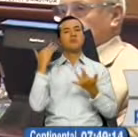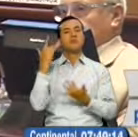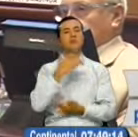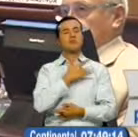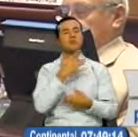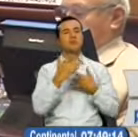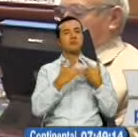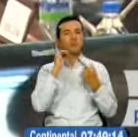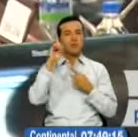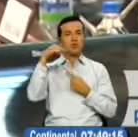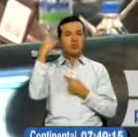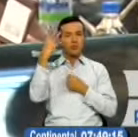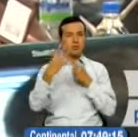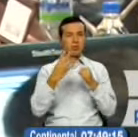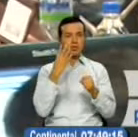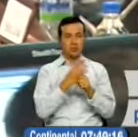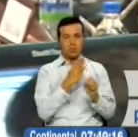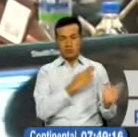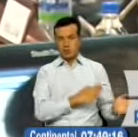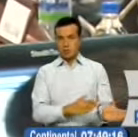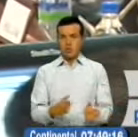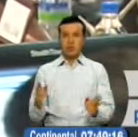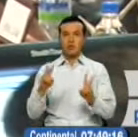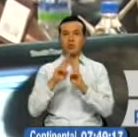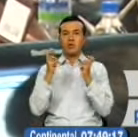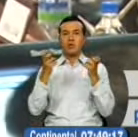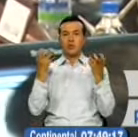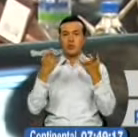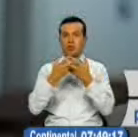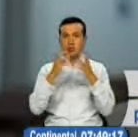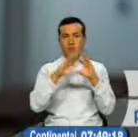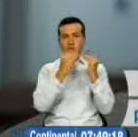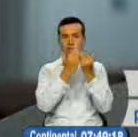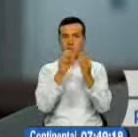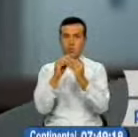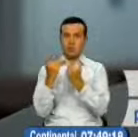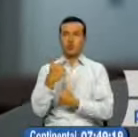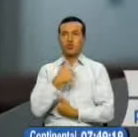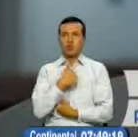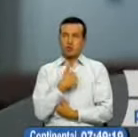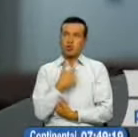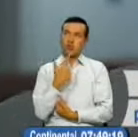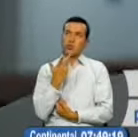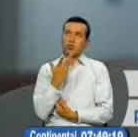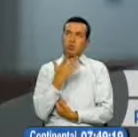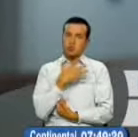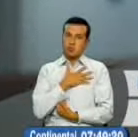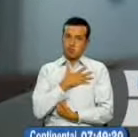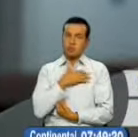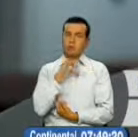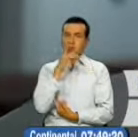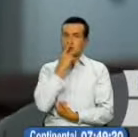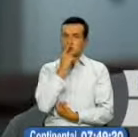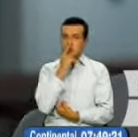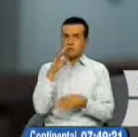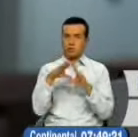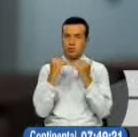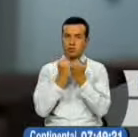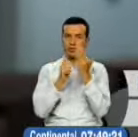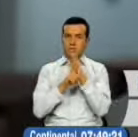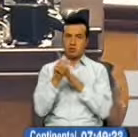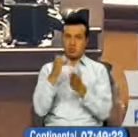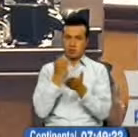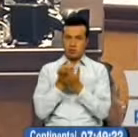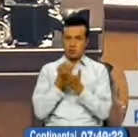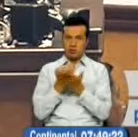las que llegan al próximo periodo legislativo en cuanto a la integración de las comisiones. A mí me interesa mucho la Comisión de Desarrollo